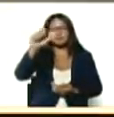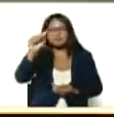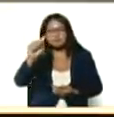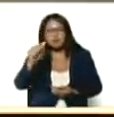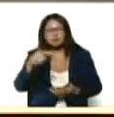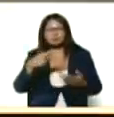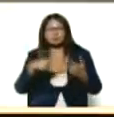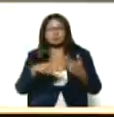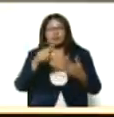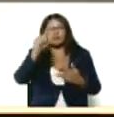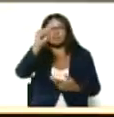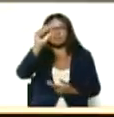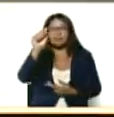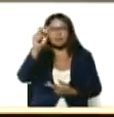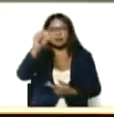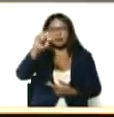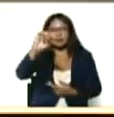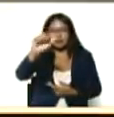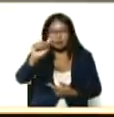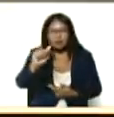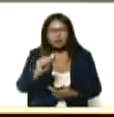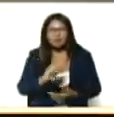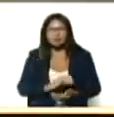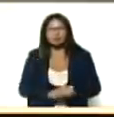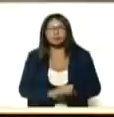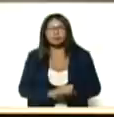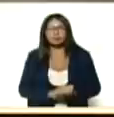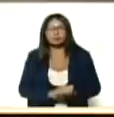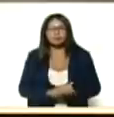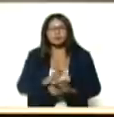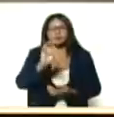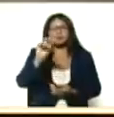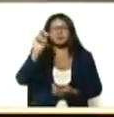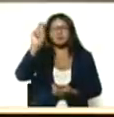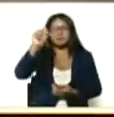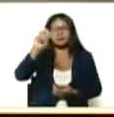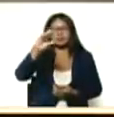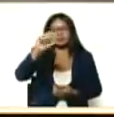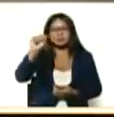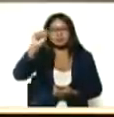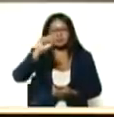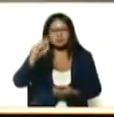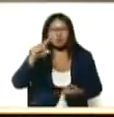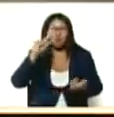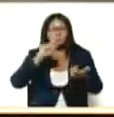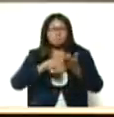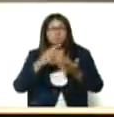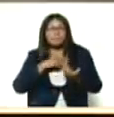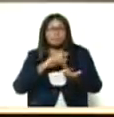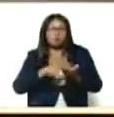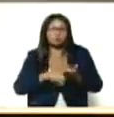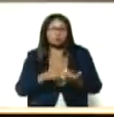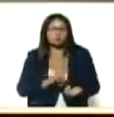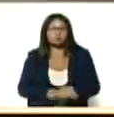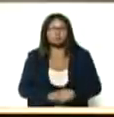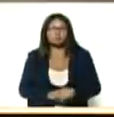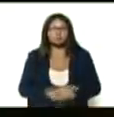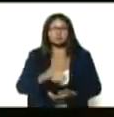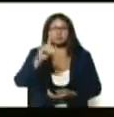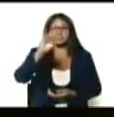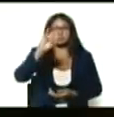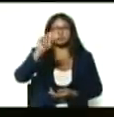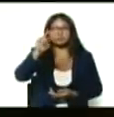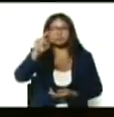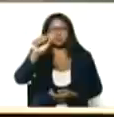Tania Díaz, Francisco Fonseca, Cilia Flores, Diva